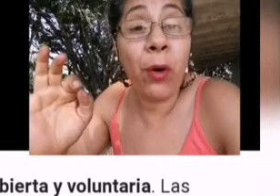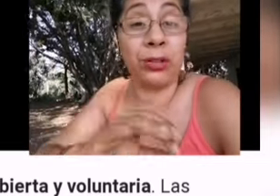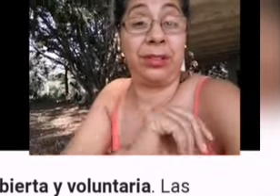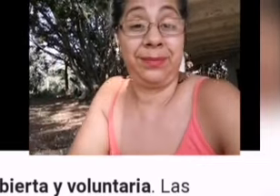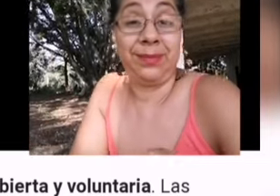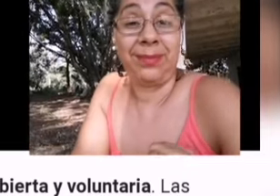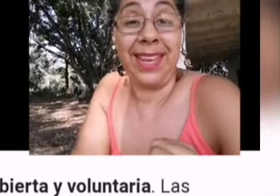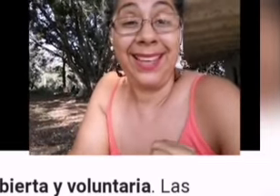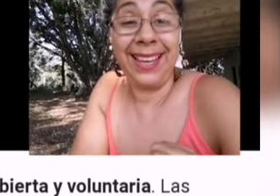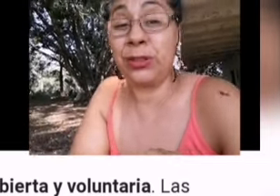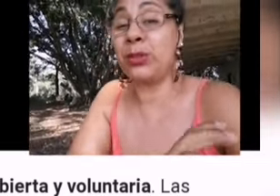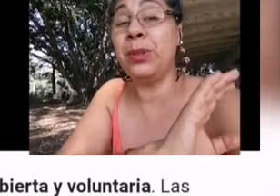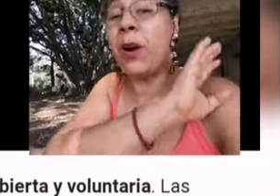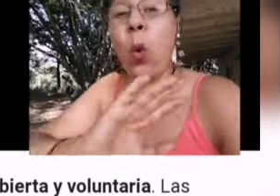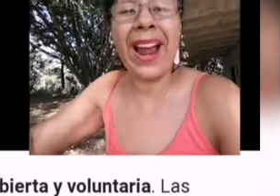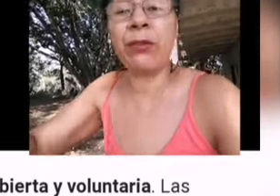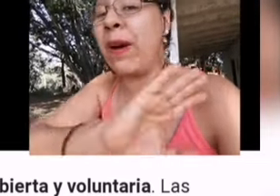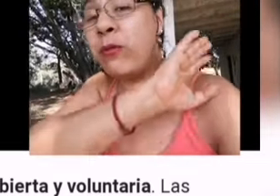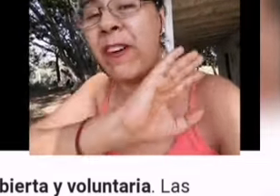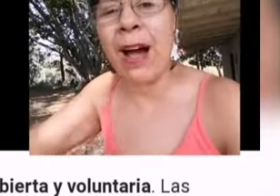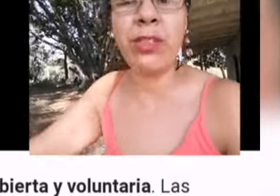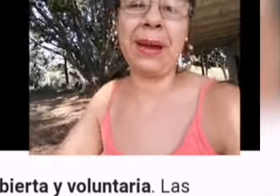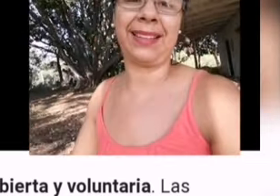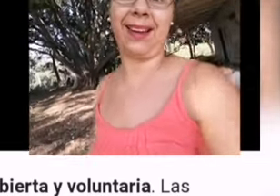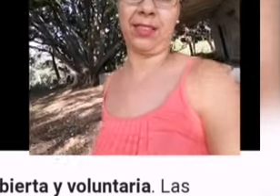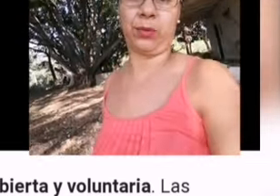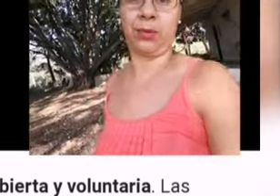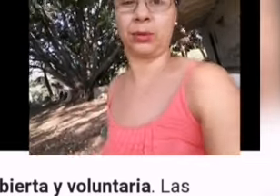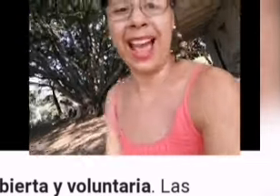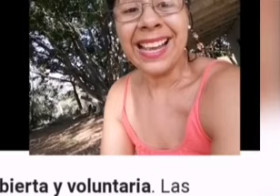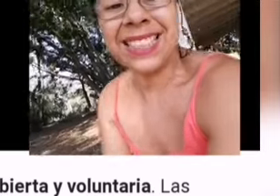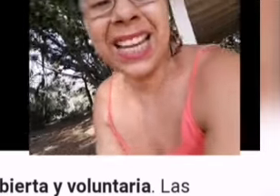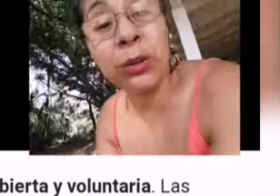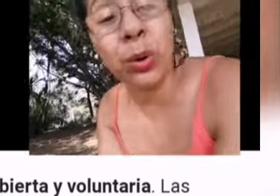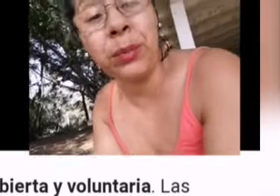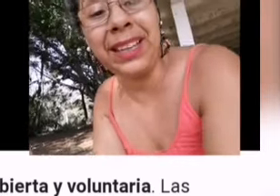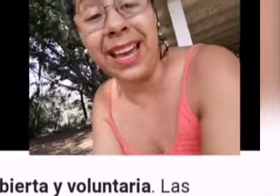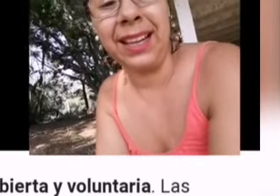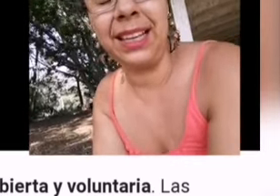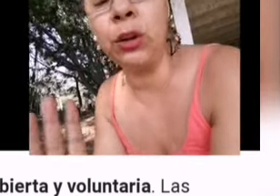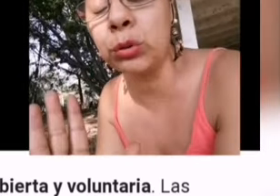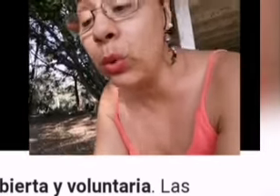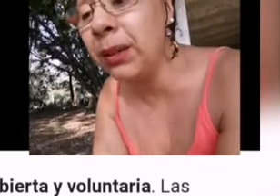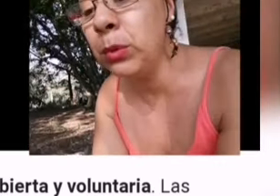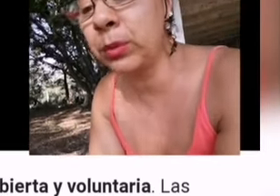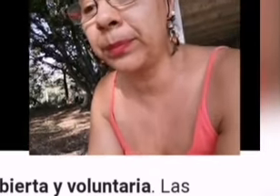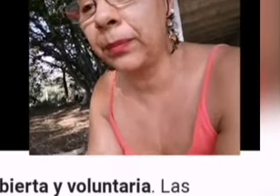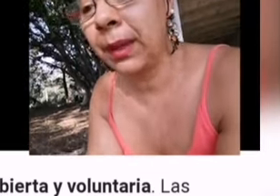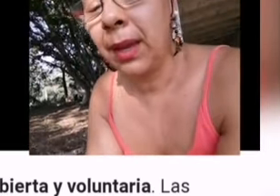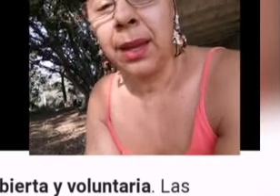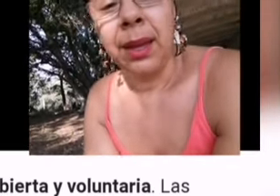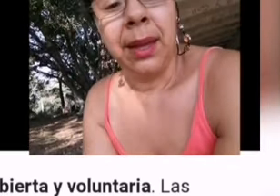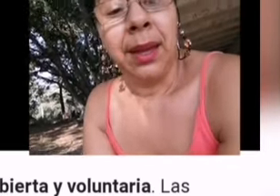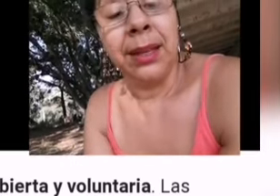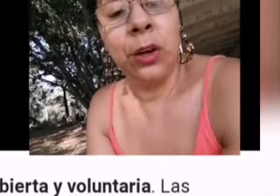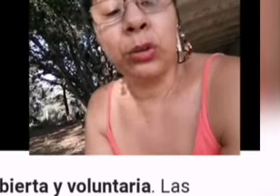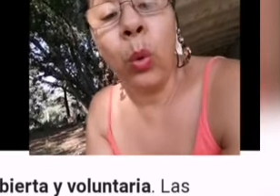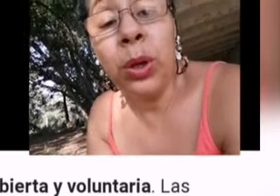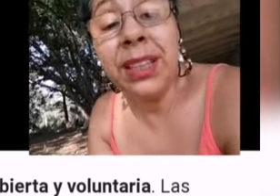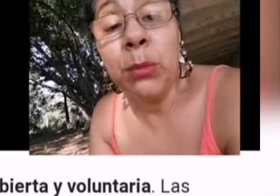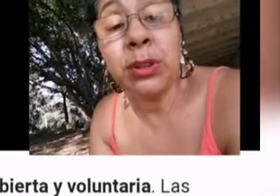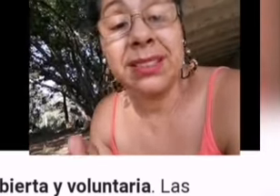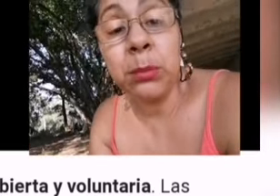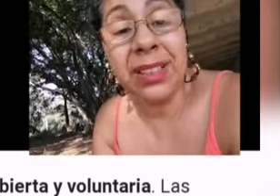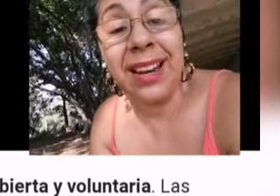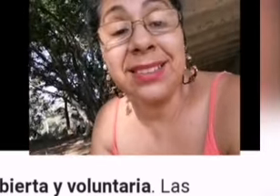le dejó Fox, ¿eh? Esto es un enjuague, fue un fraude maquinado. O sea, se nos olvida. Y